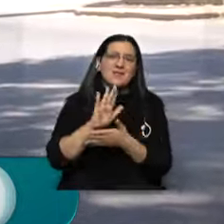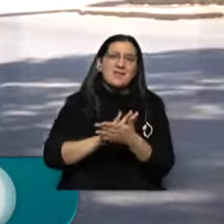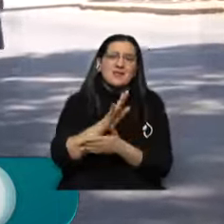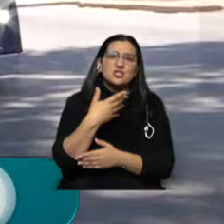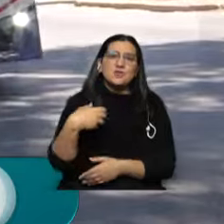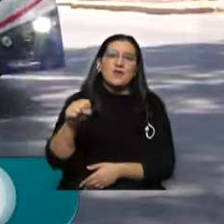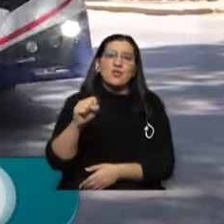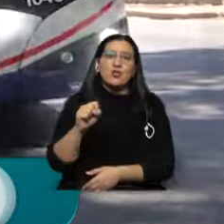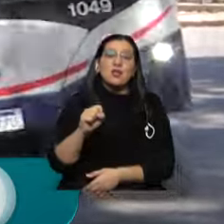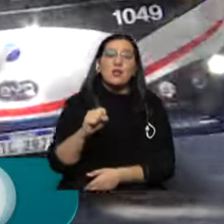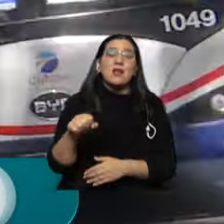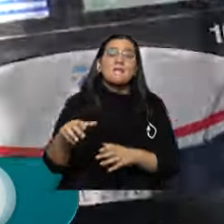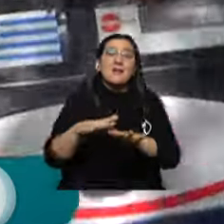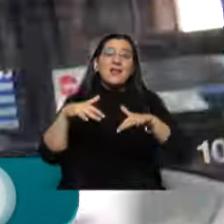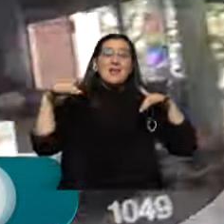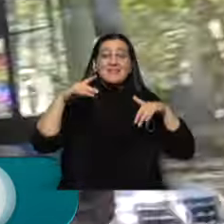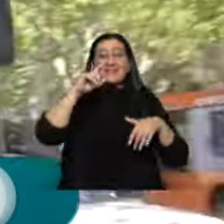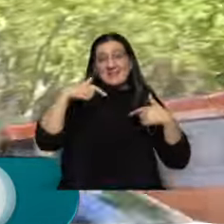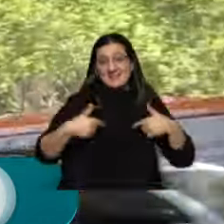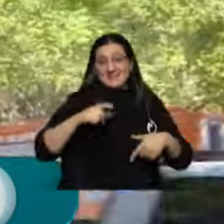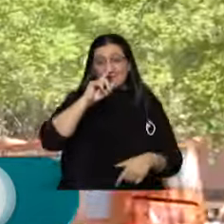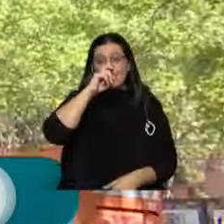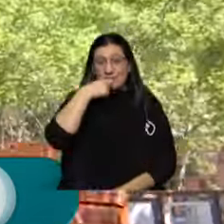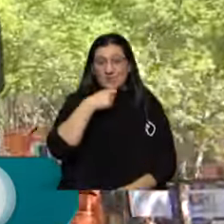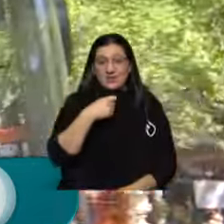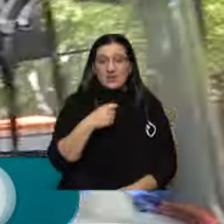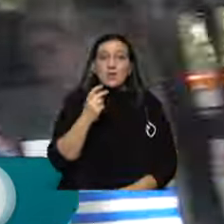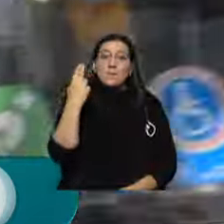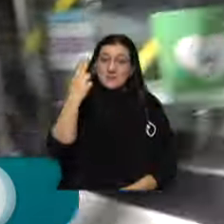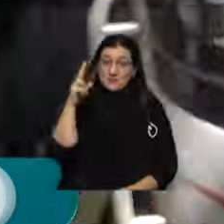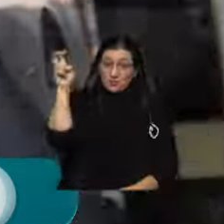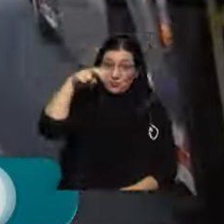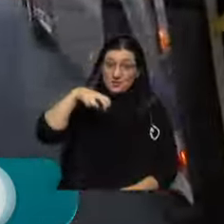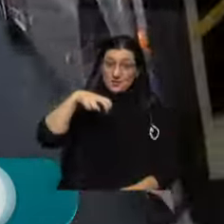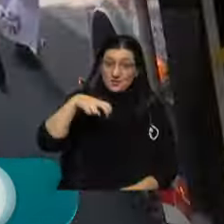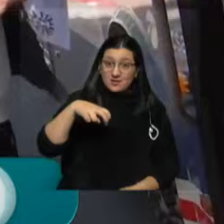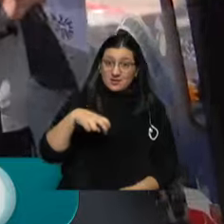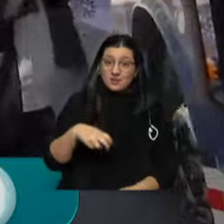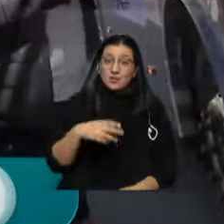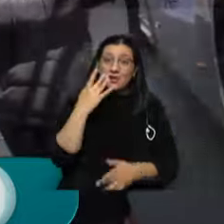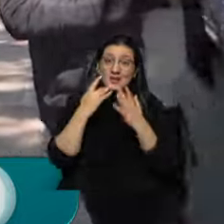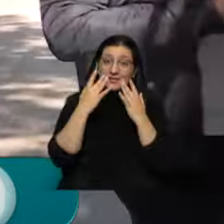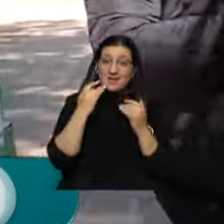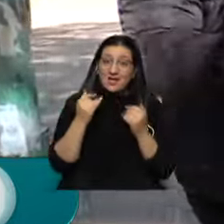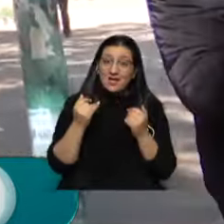trasladados a la explanada de la Intendencia de Montevideo. ¿Nos deja subir, chofer? ¿Nos deja subir con el artista?